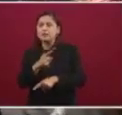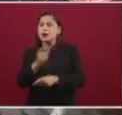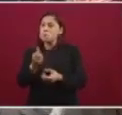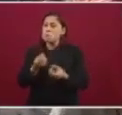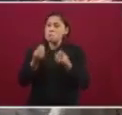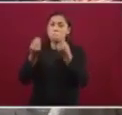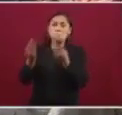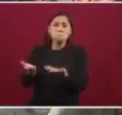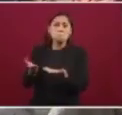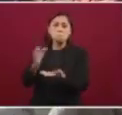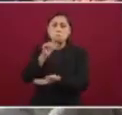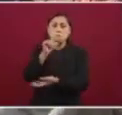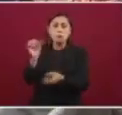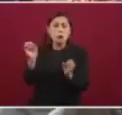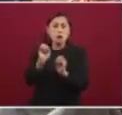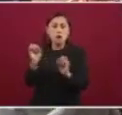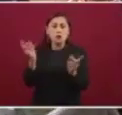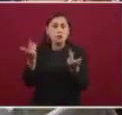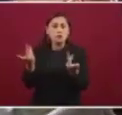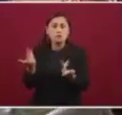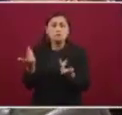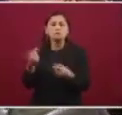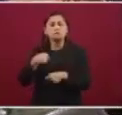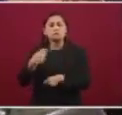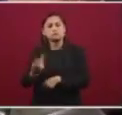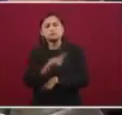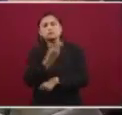el despliegue aquí en la capital? Muchas gracias.